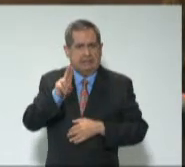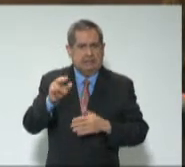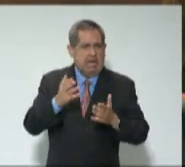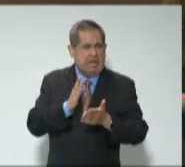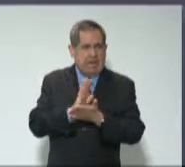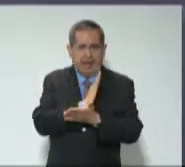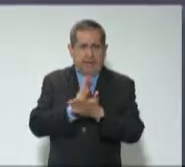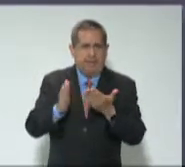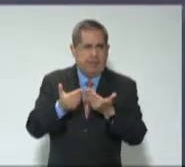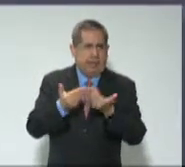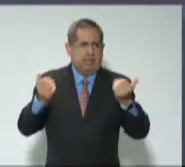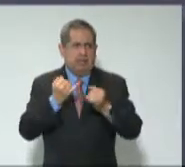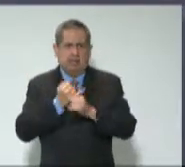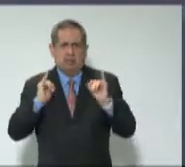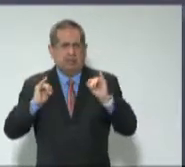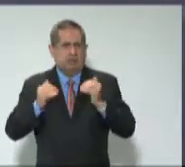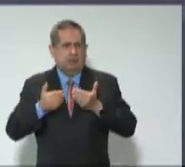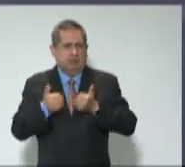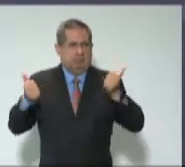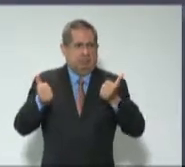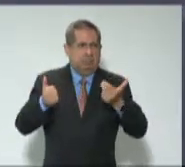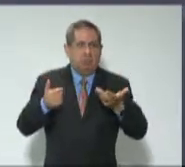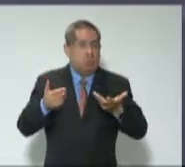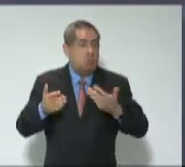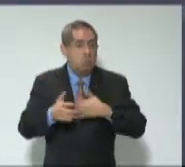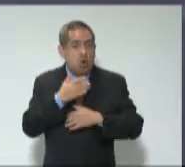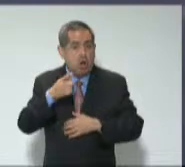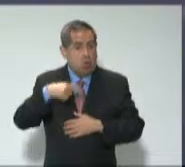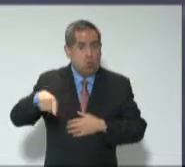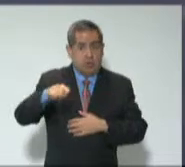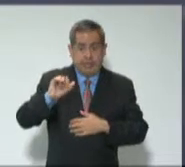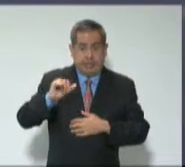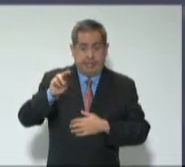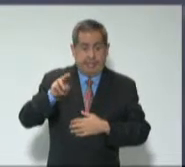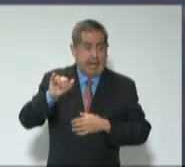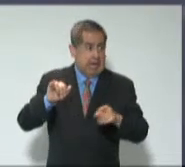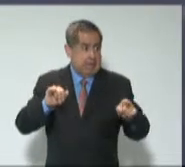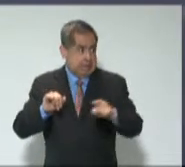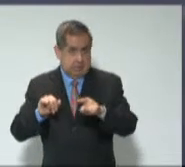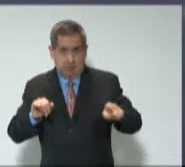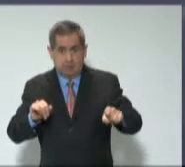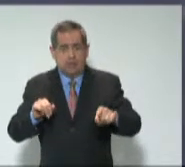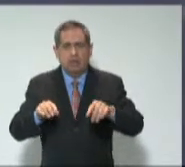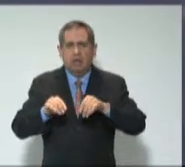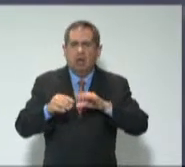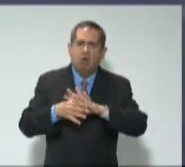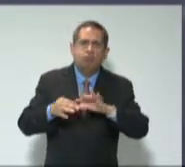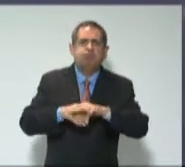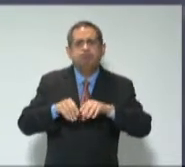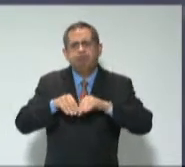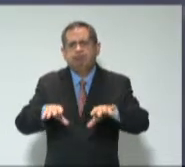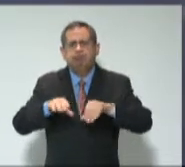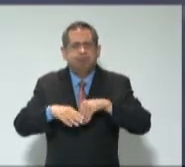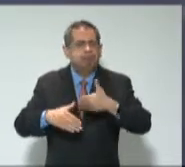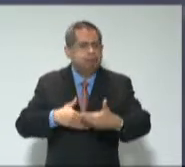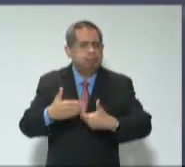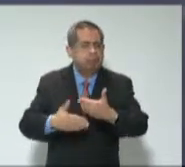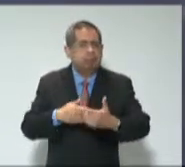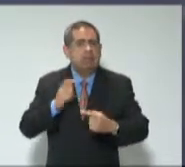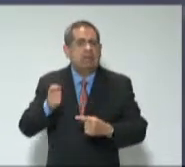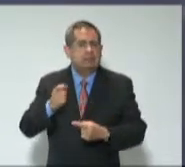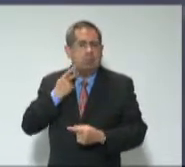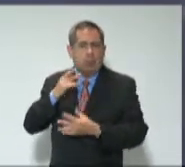independencia porque son ustedes quien van la directriz de la política